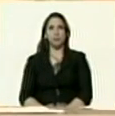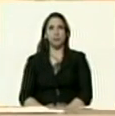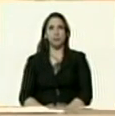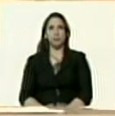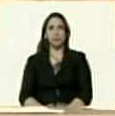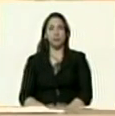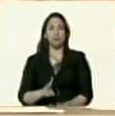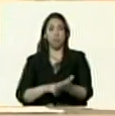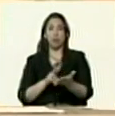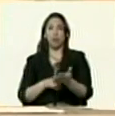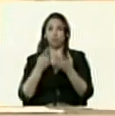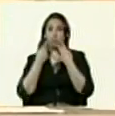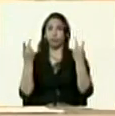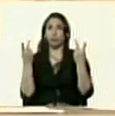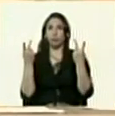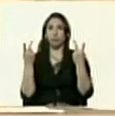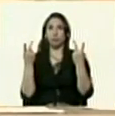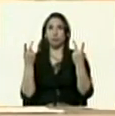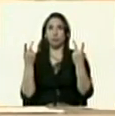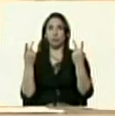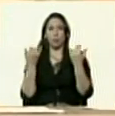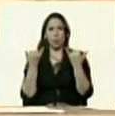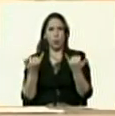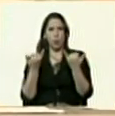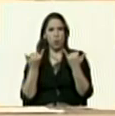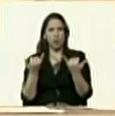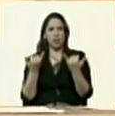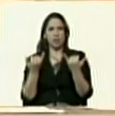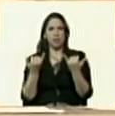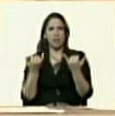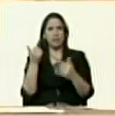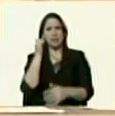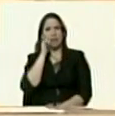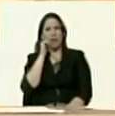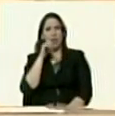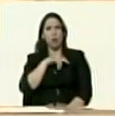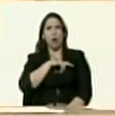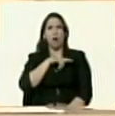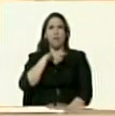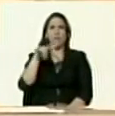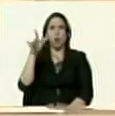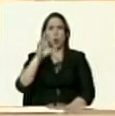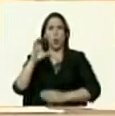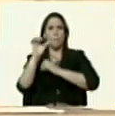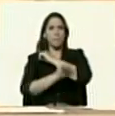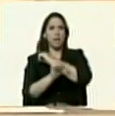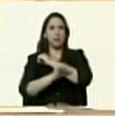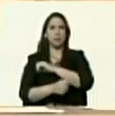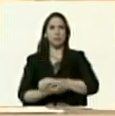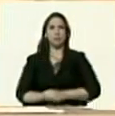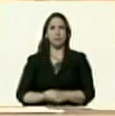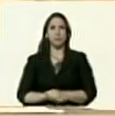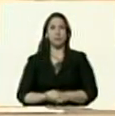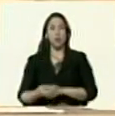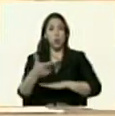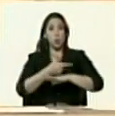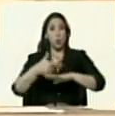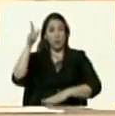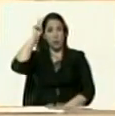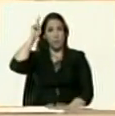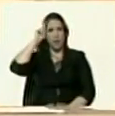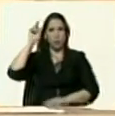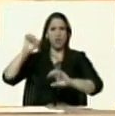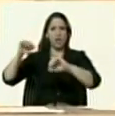Es la verdad. Ahorita fue el sábado, un avión de Conviasa. Y el gobierno del Perú le